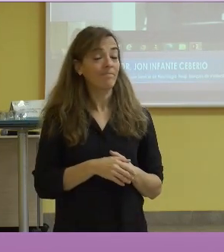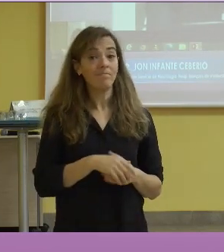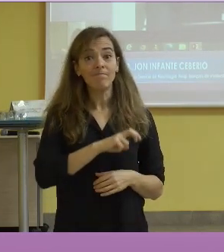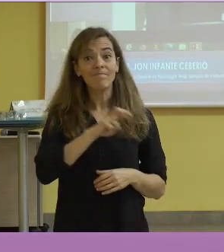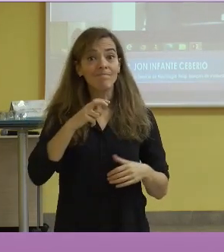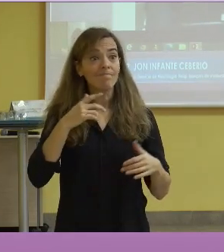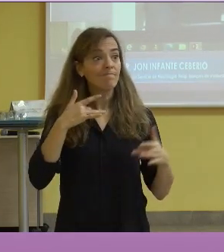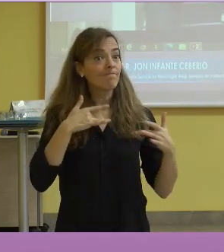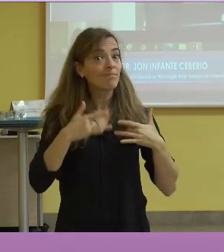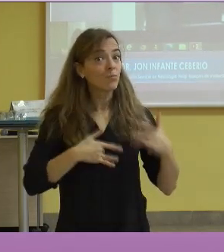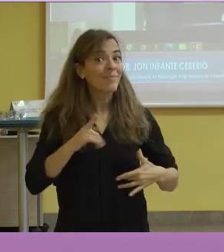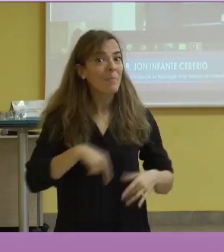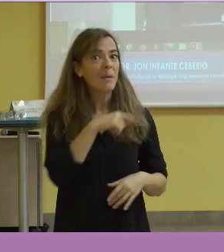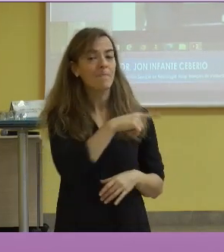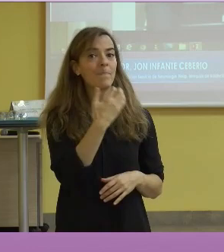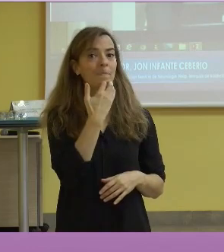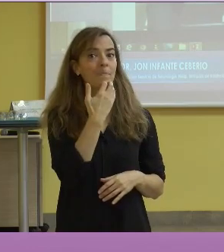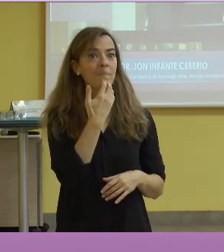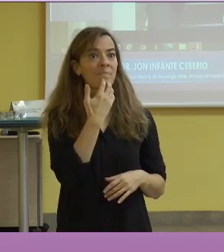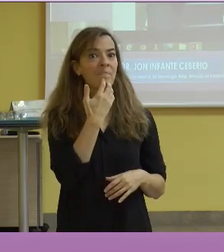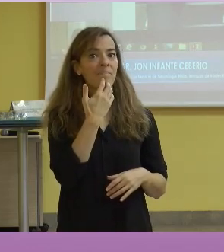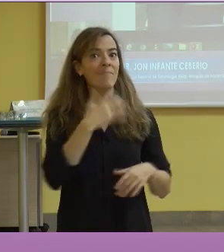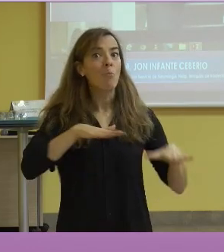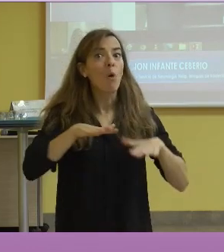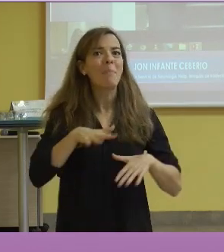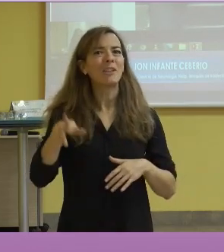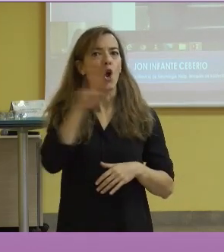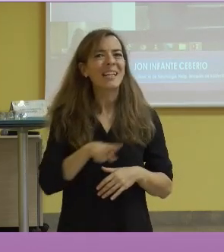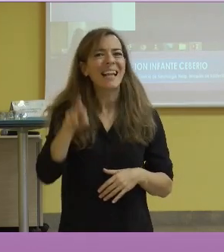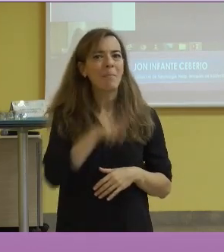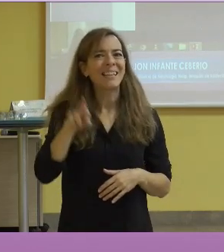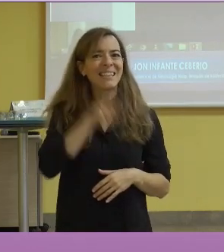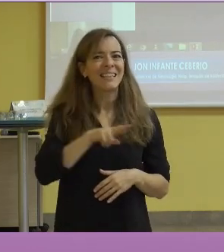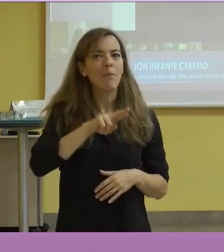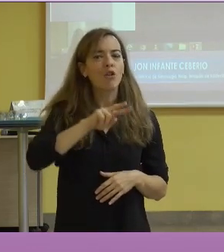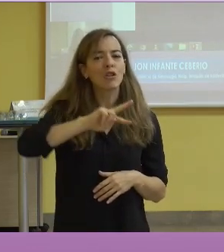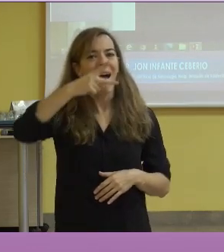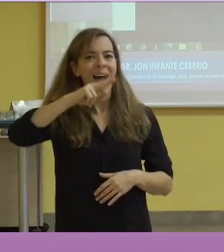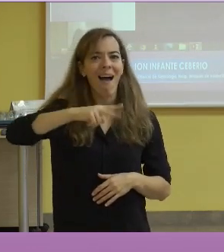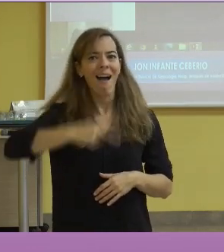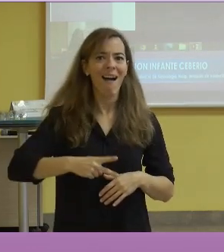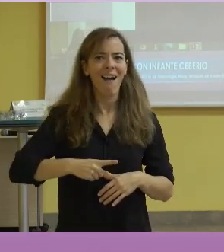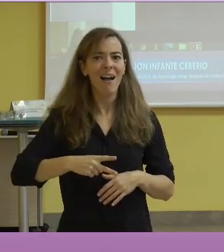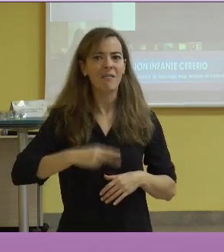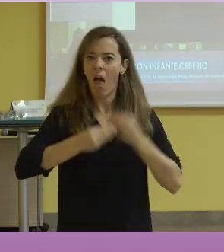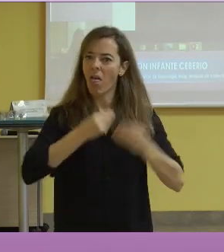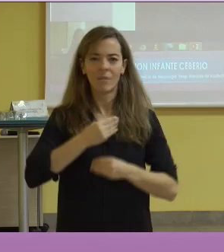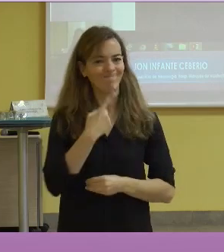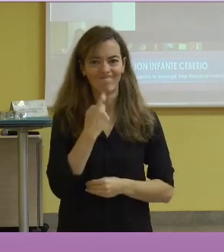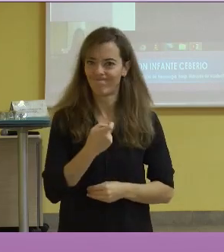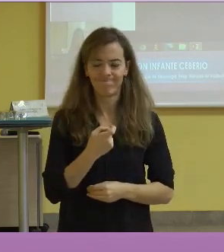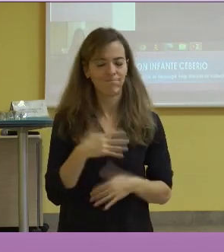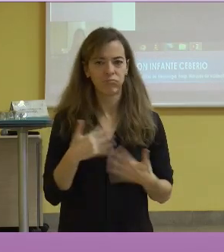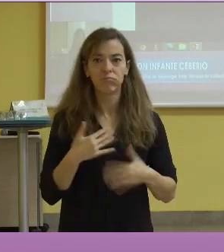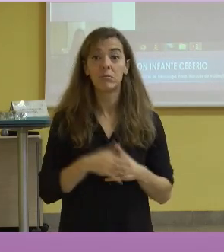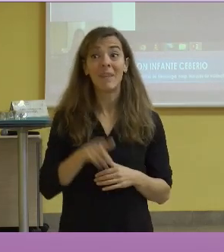disdiadococinesia, es dificultad para ejecutar movimientos repetitivos alternantes. Cuando exploramos a los pacientes